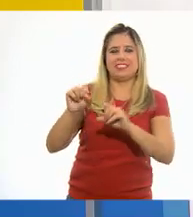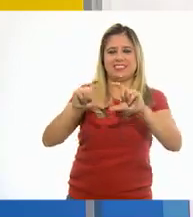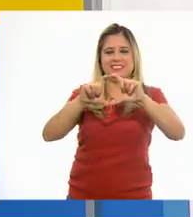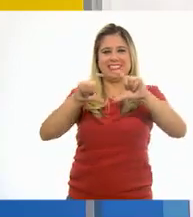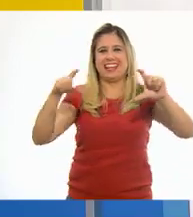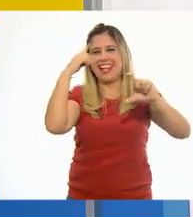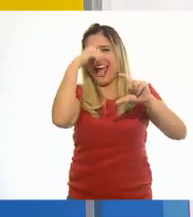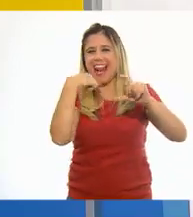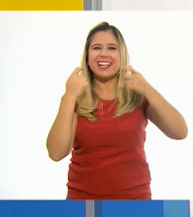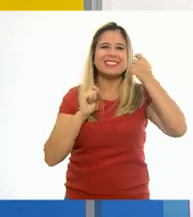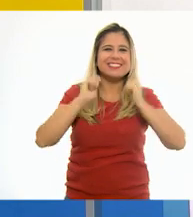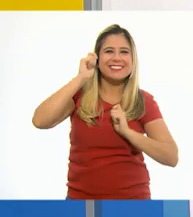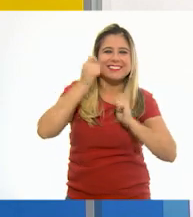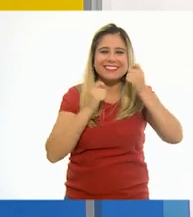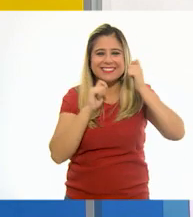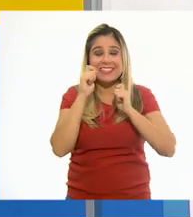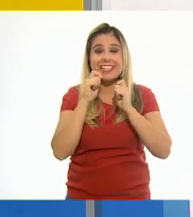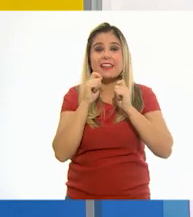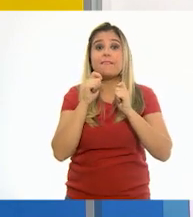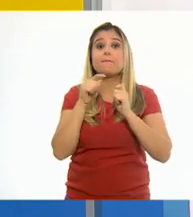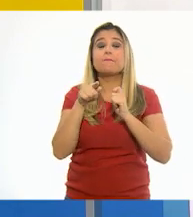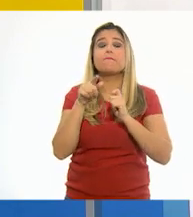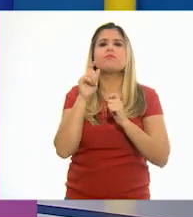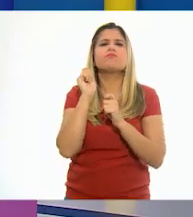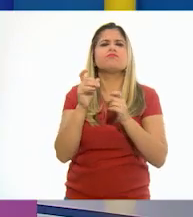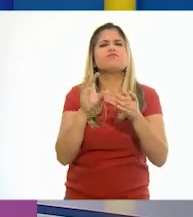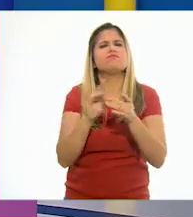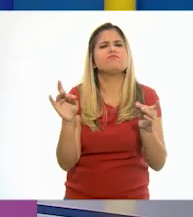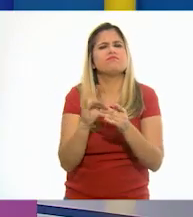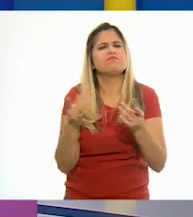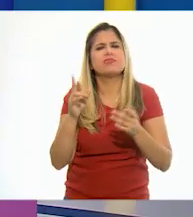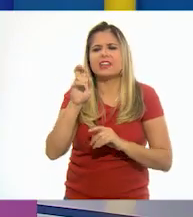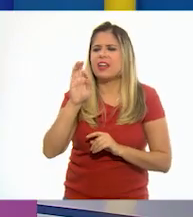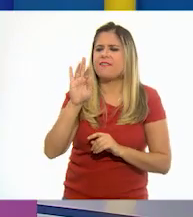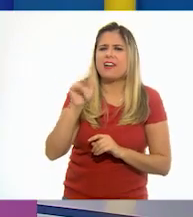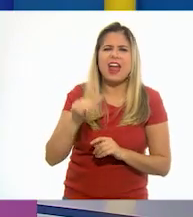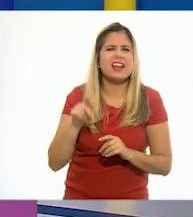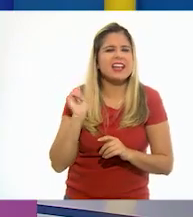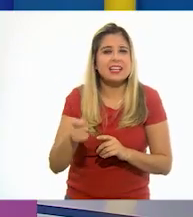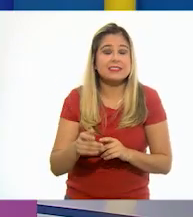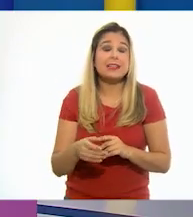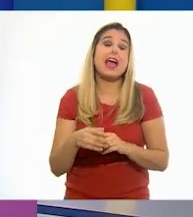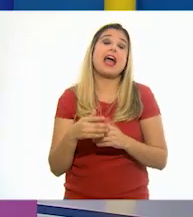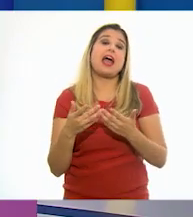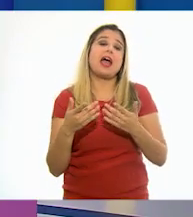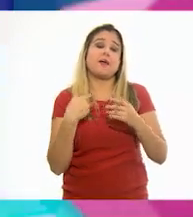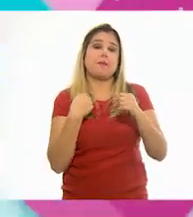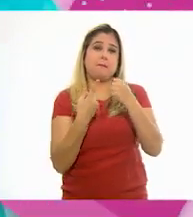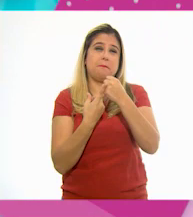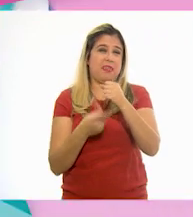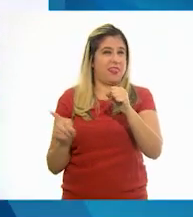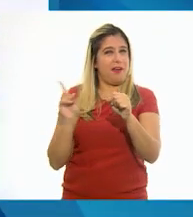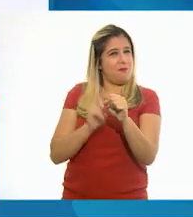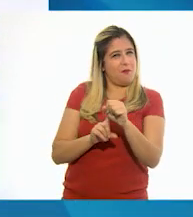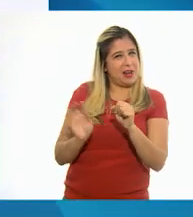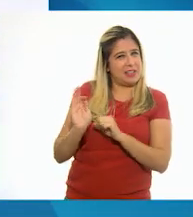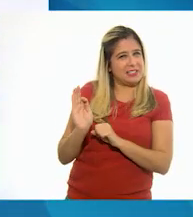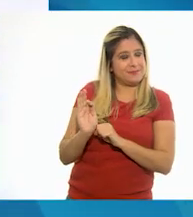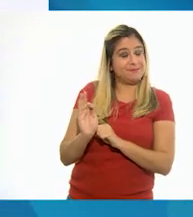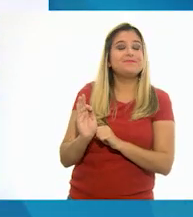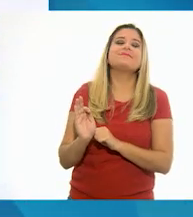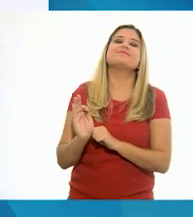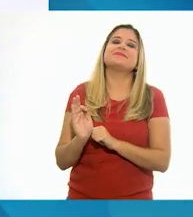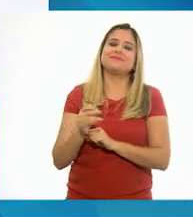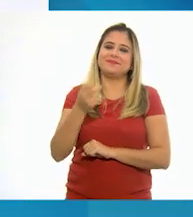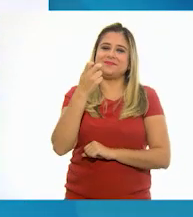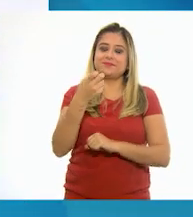quién me dice qué recurso literario tiene este refrán? Pues yo digo que es la metáfora, María. ¿Sí está bien? Así es.